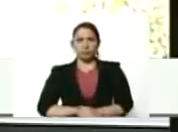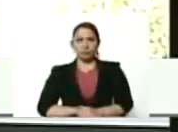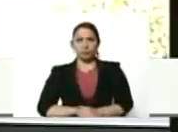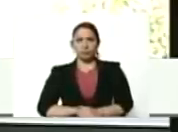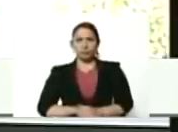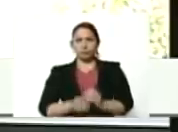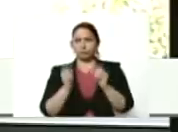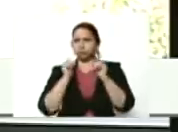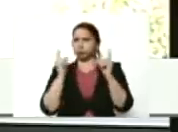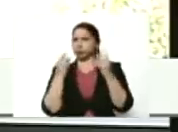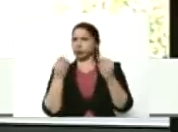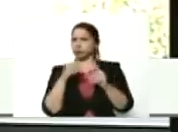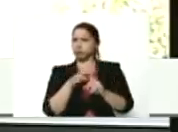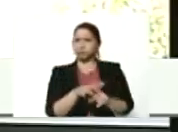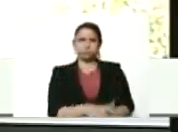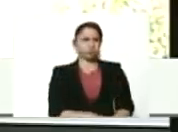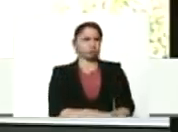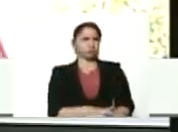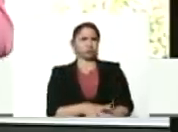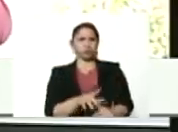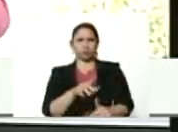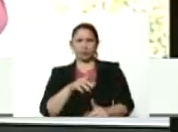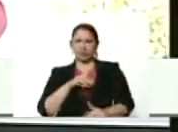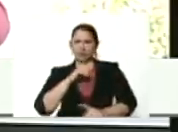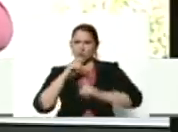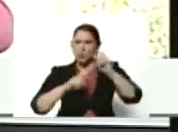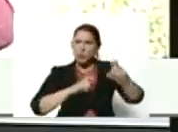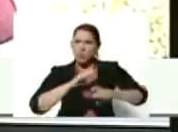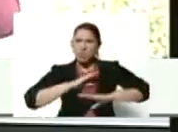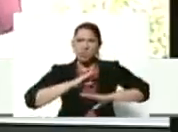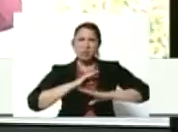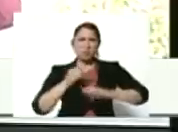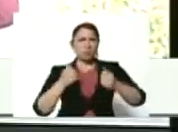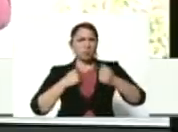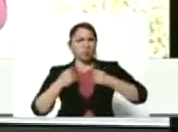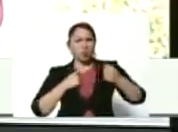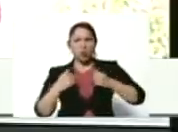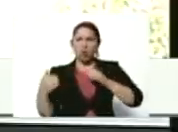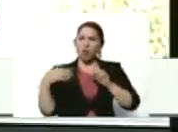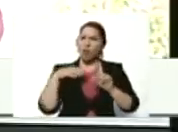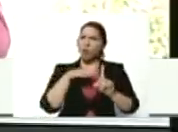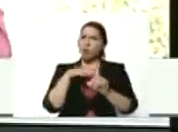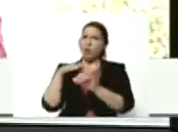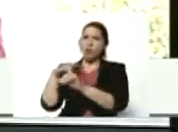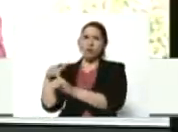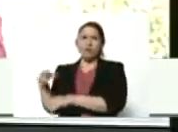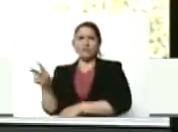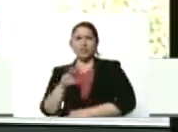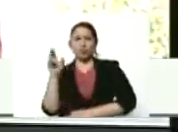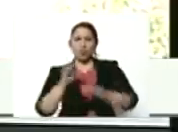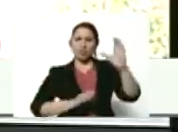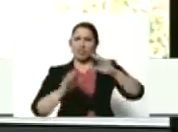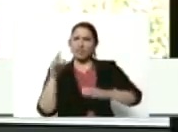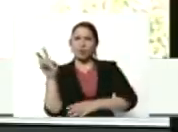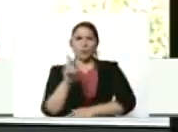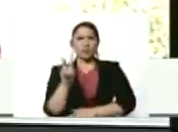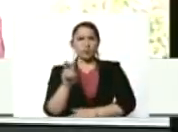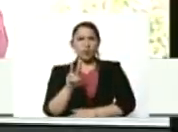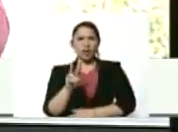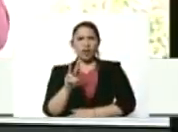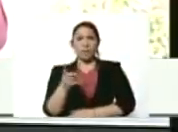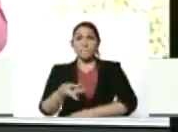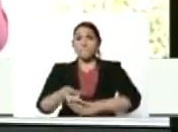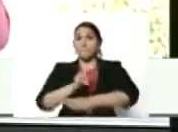Impresionante la mezquindad, el egoísmo contra Venezuela, contra los científicos venezolanos. Y lo peor de